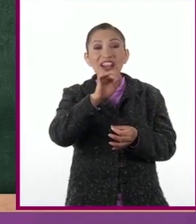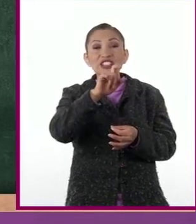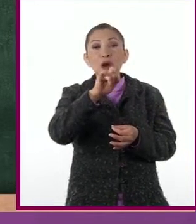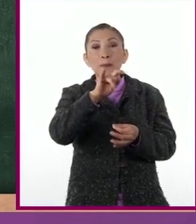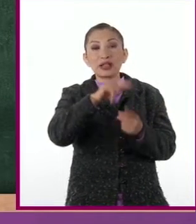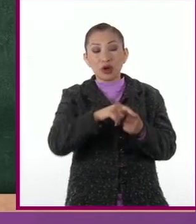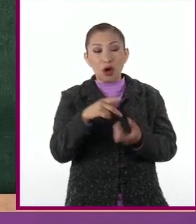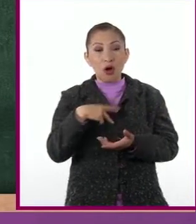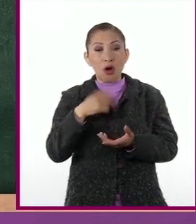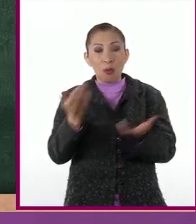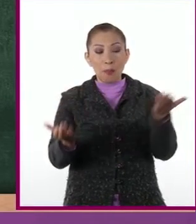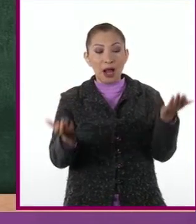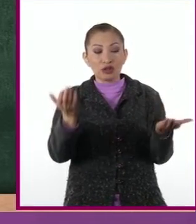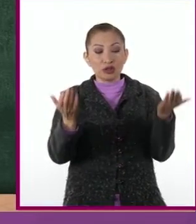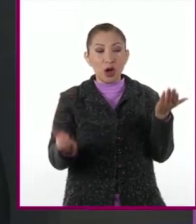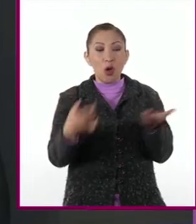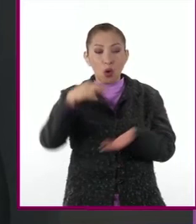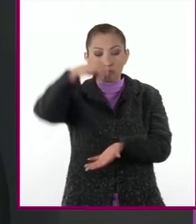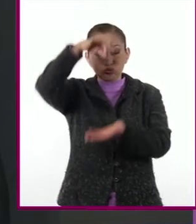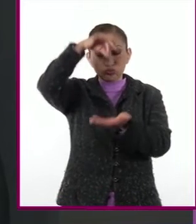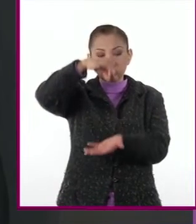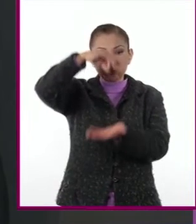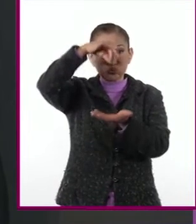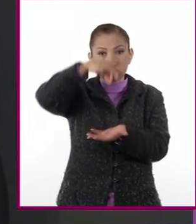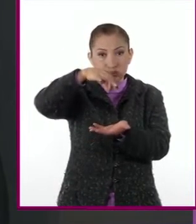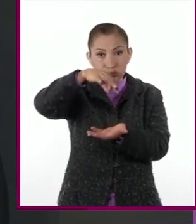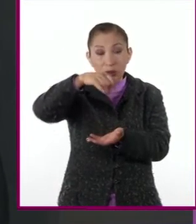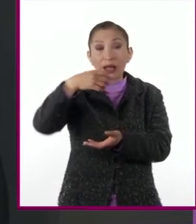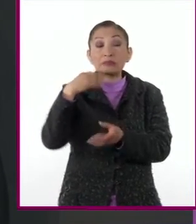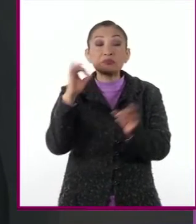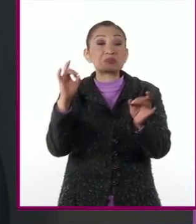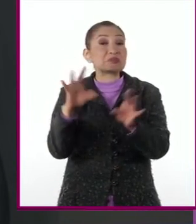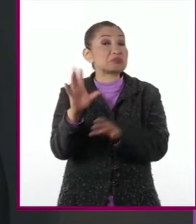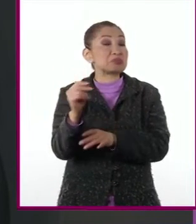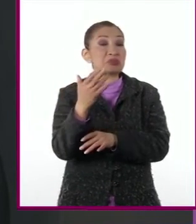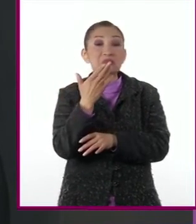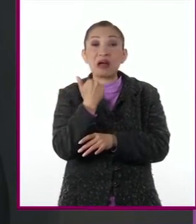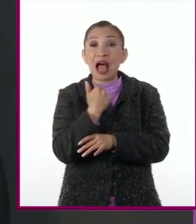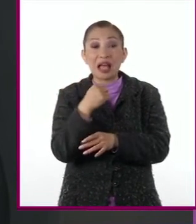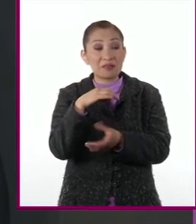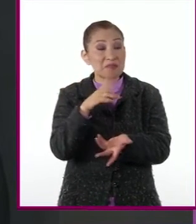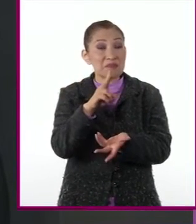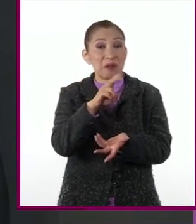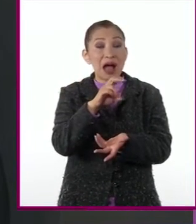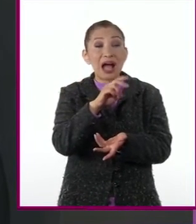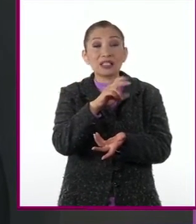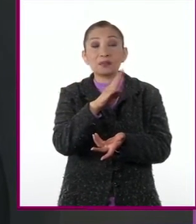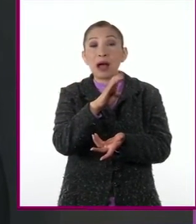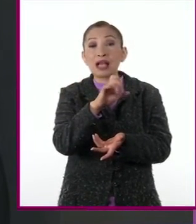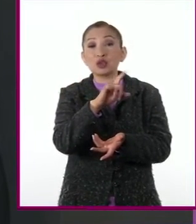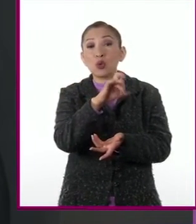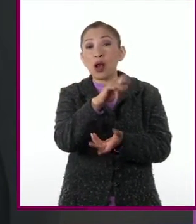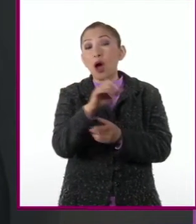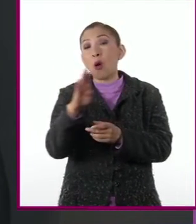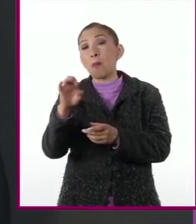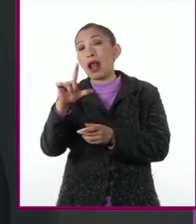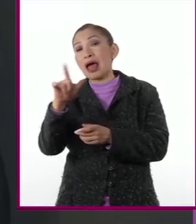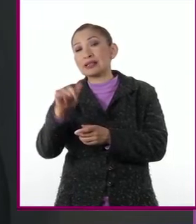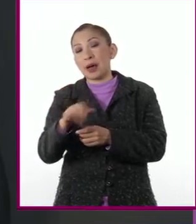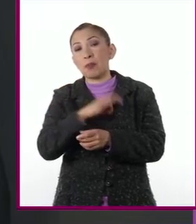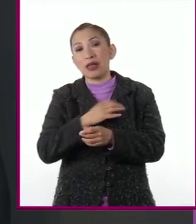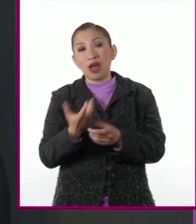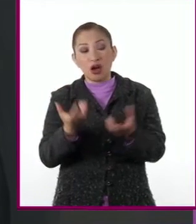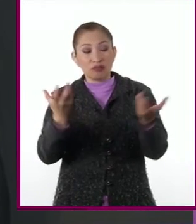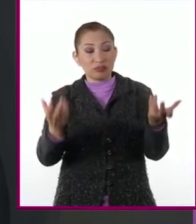una balanza o báscula. En caso de que no tengas una báscula o balanza, puedes usar